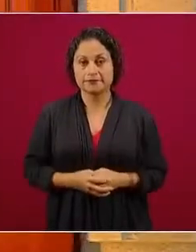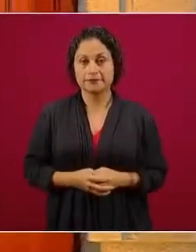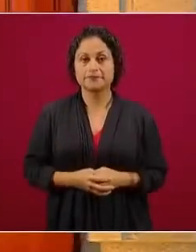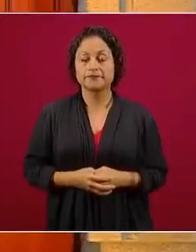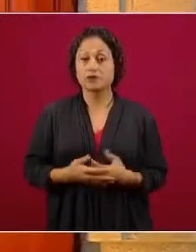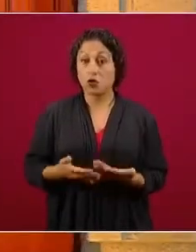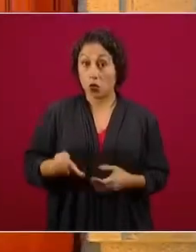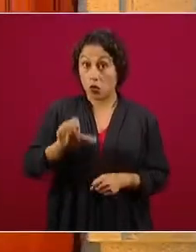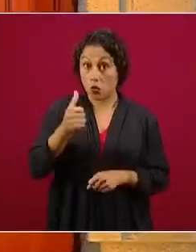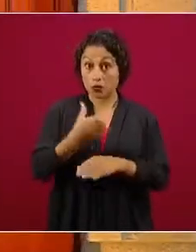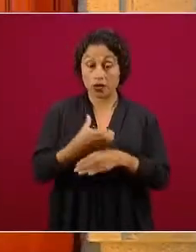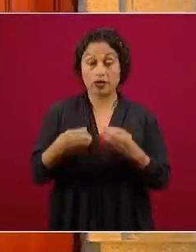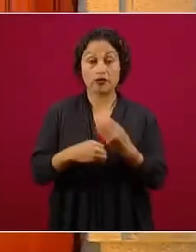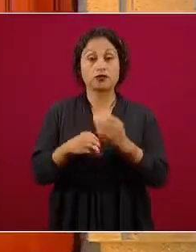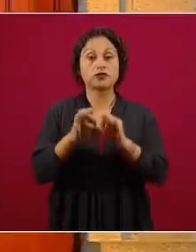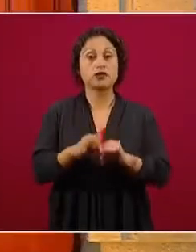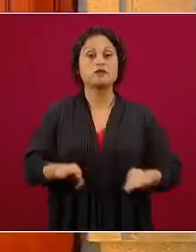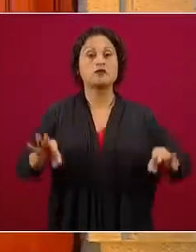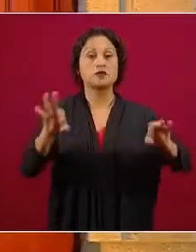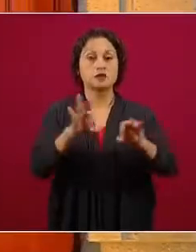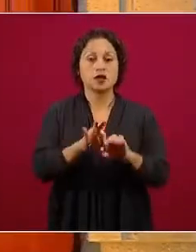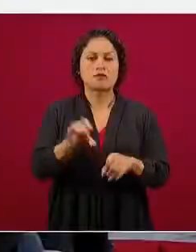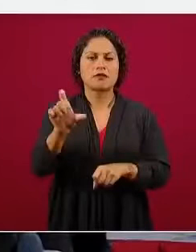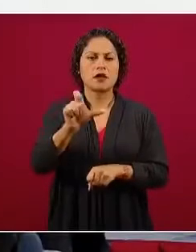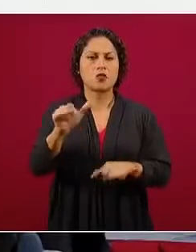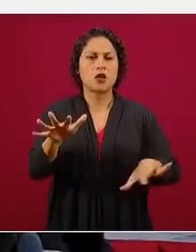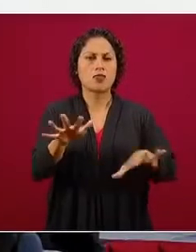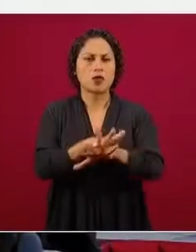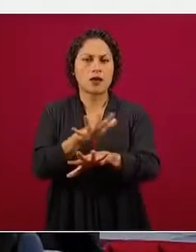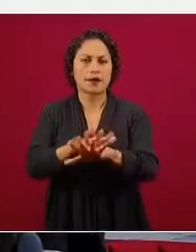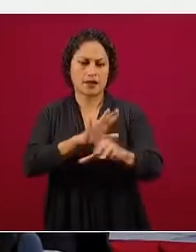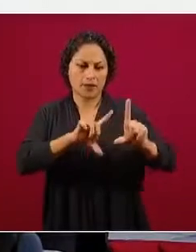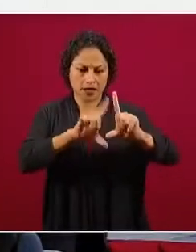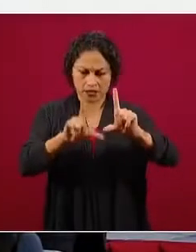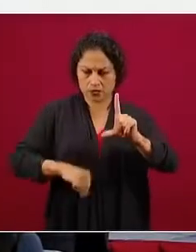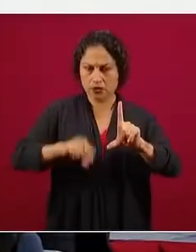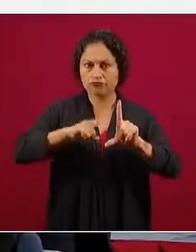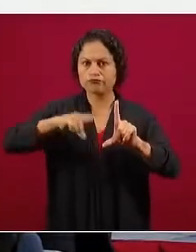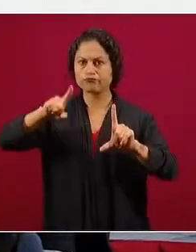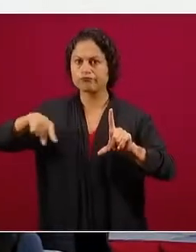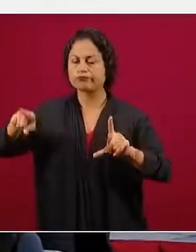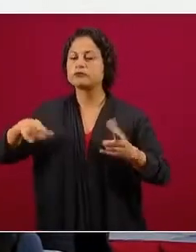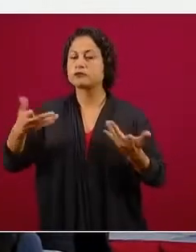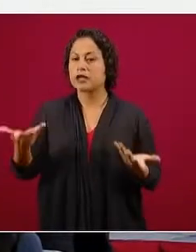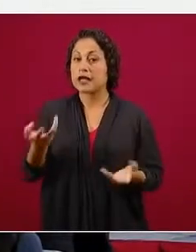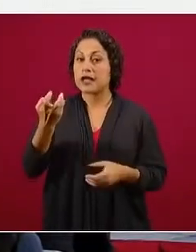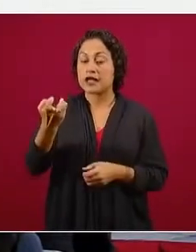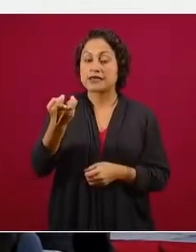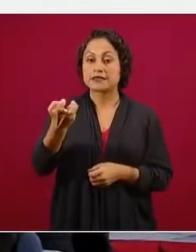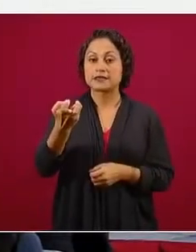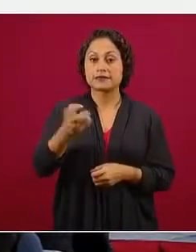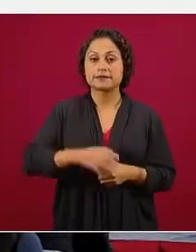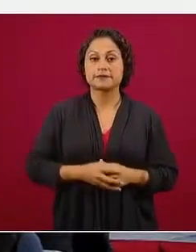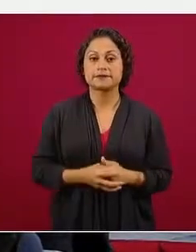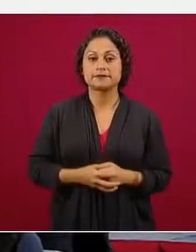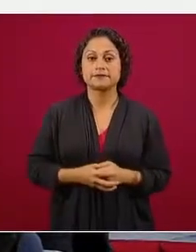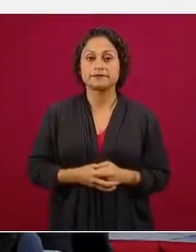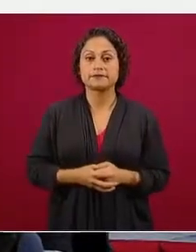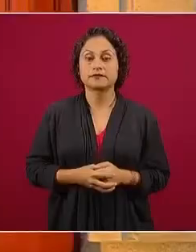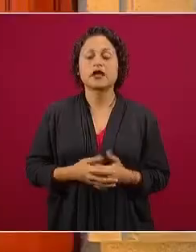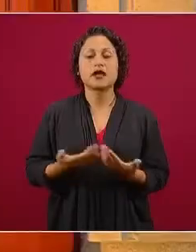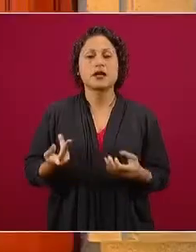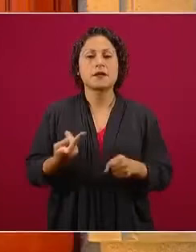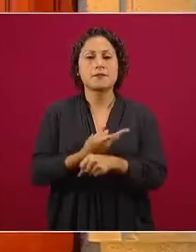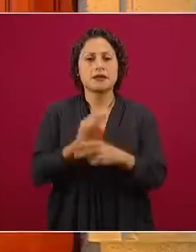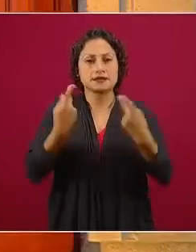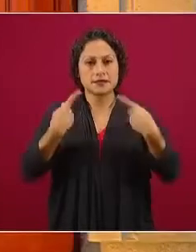también resaltar, lo hacemos cada vez que actualizamos el escenario nacional, es precisamente la proporción de casos que